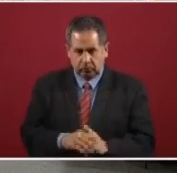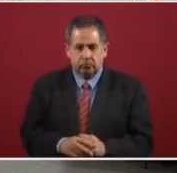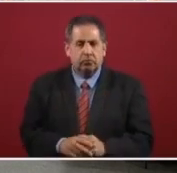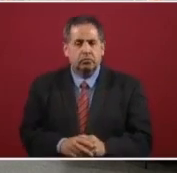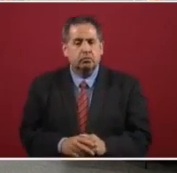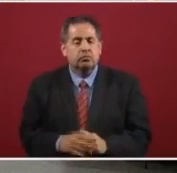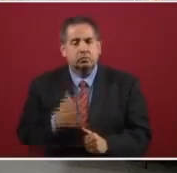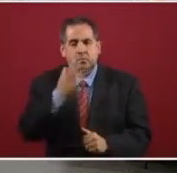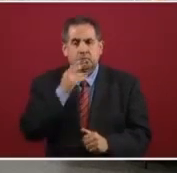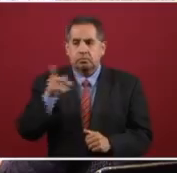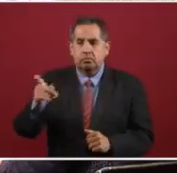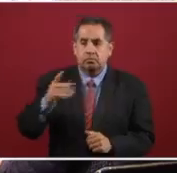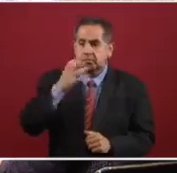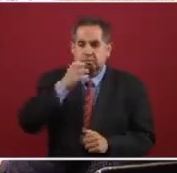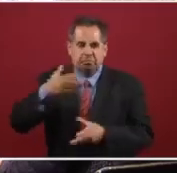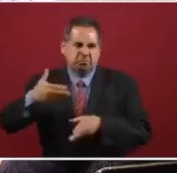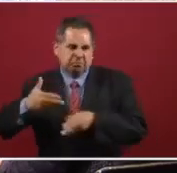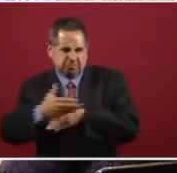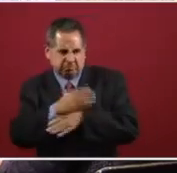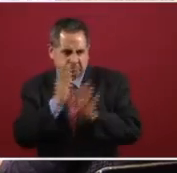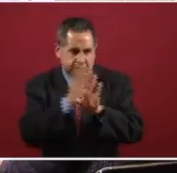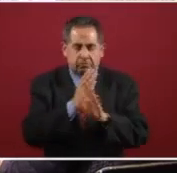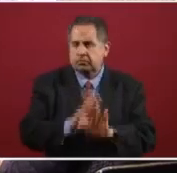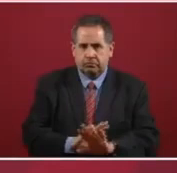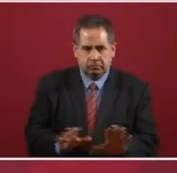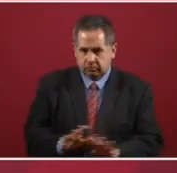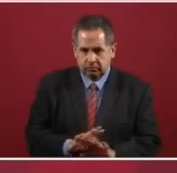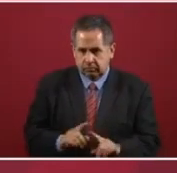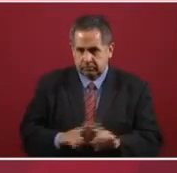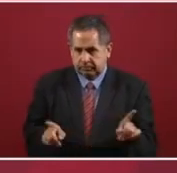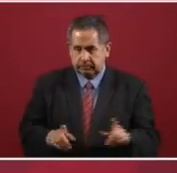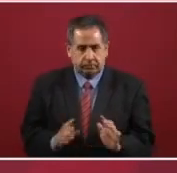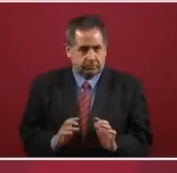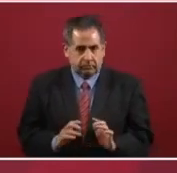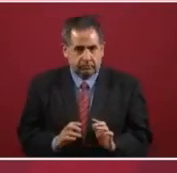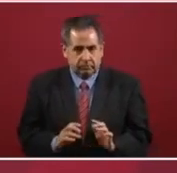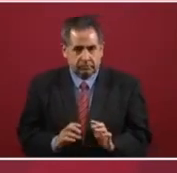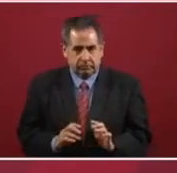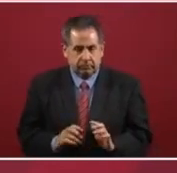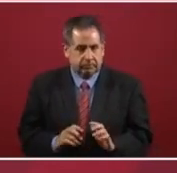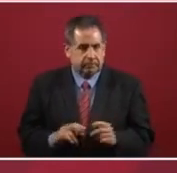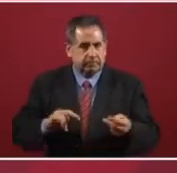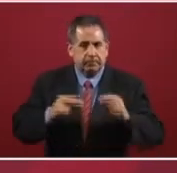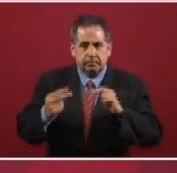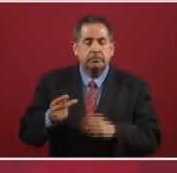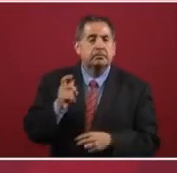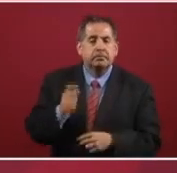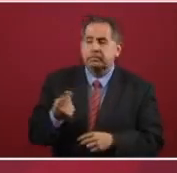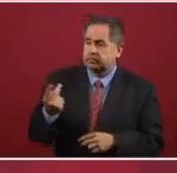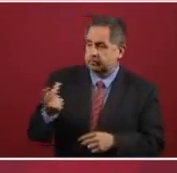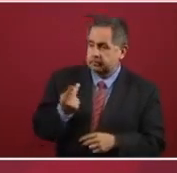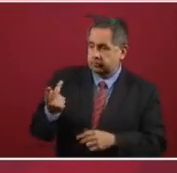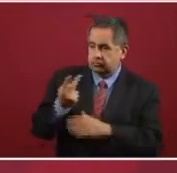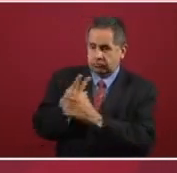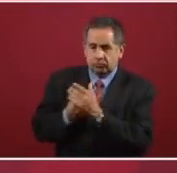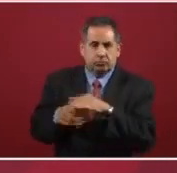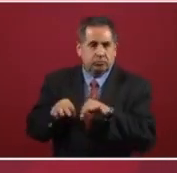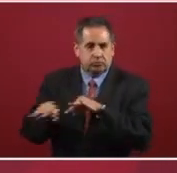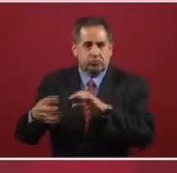ningún intervencionismo, al contrario, hay un trabajo